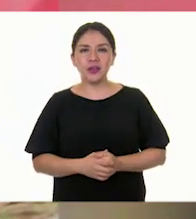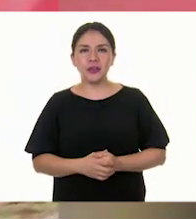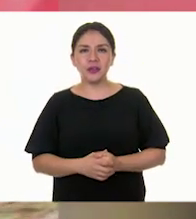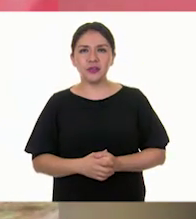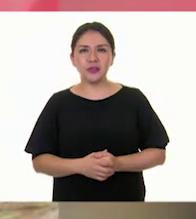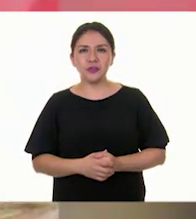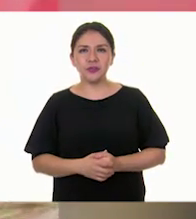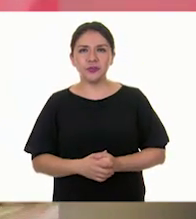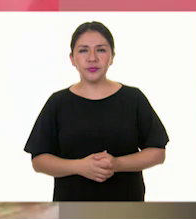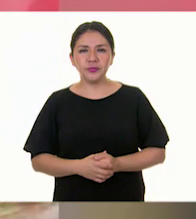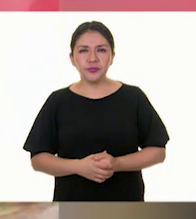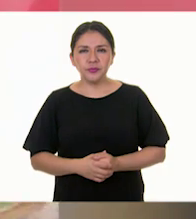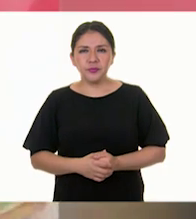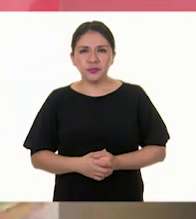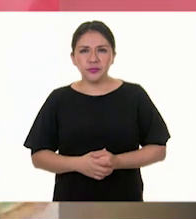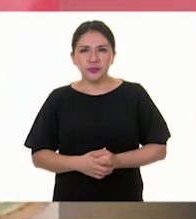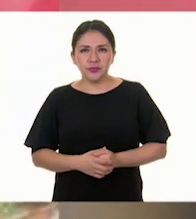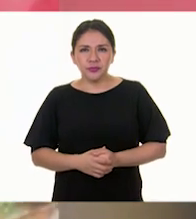un capete